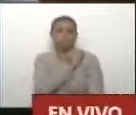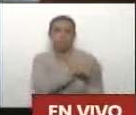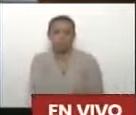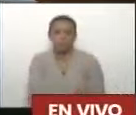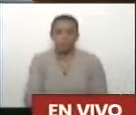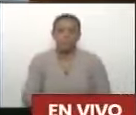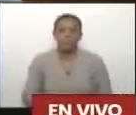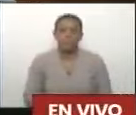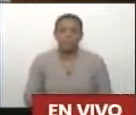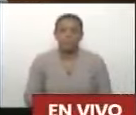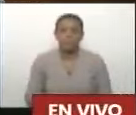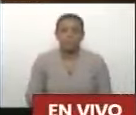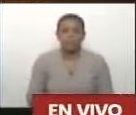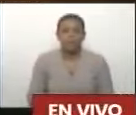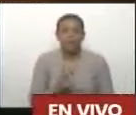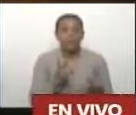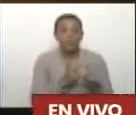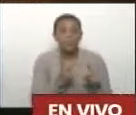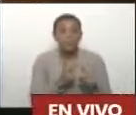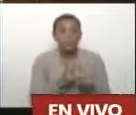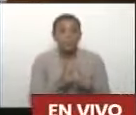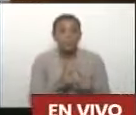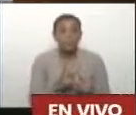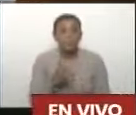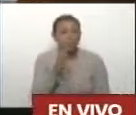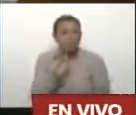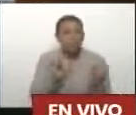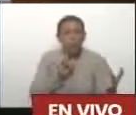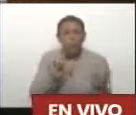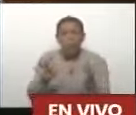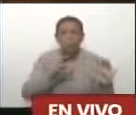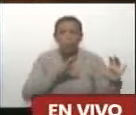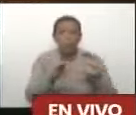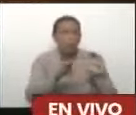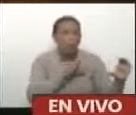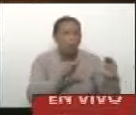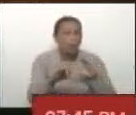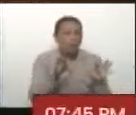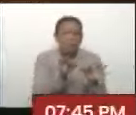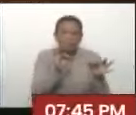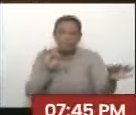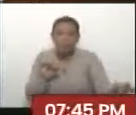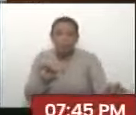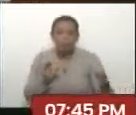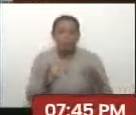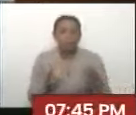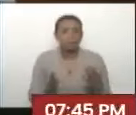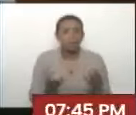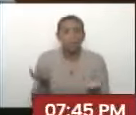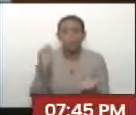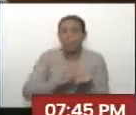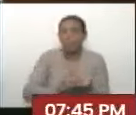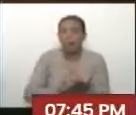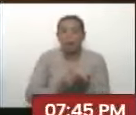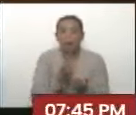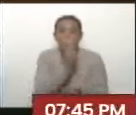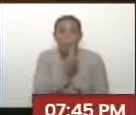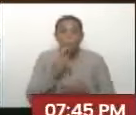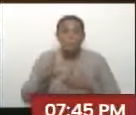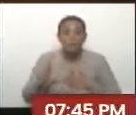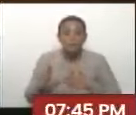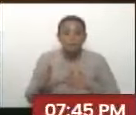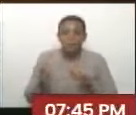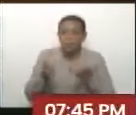jamás el dos el boicot desinversión y sanciones contra Israel hasta de que cese su ocupación y